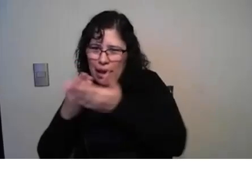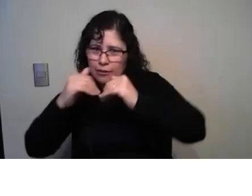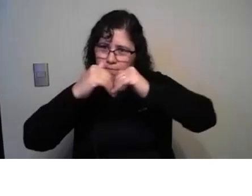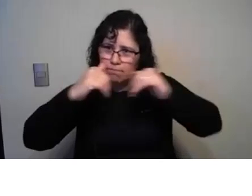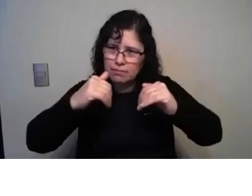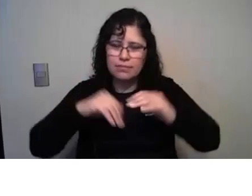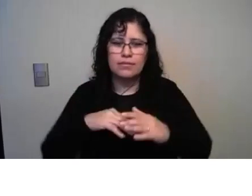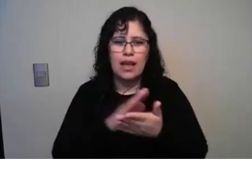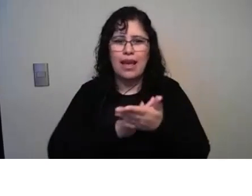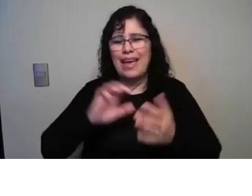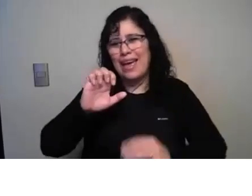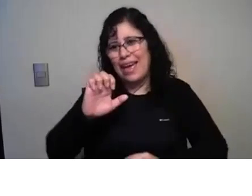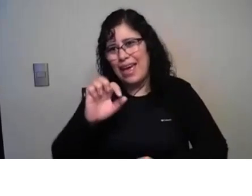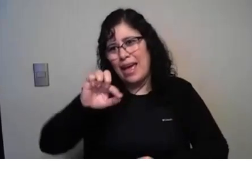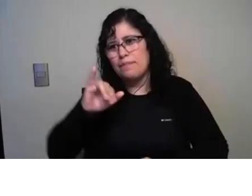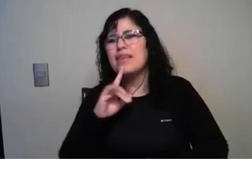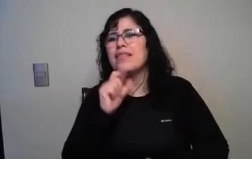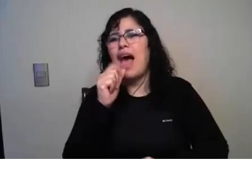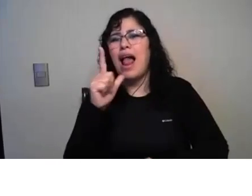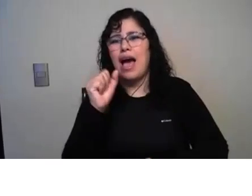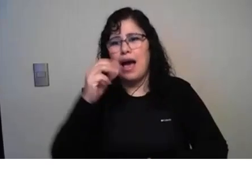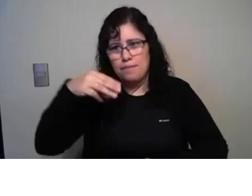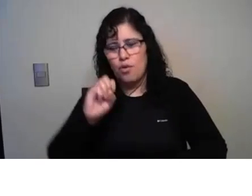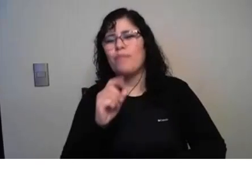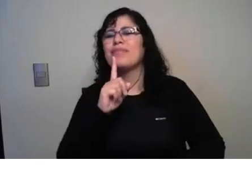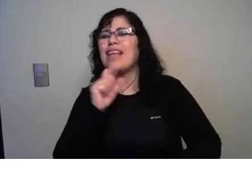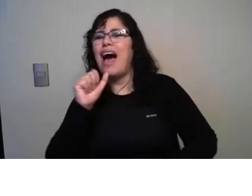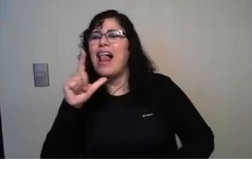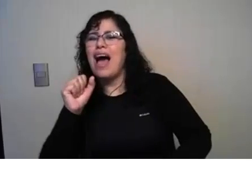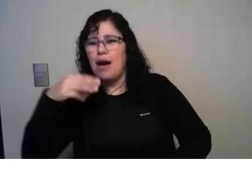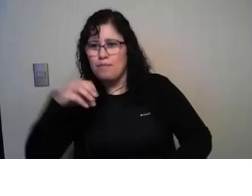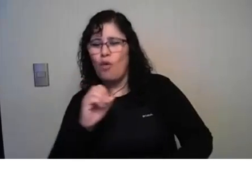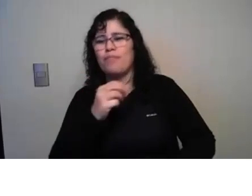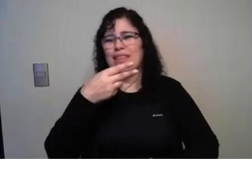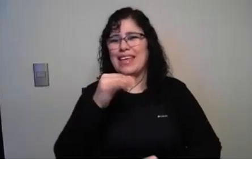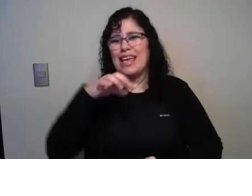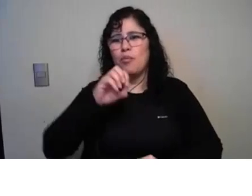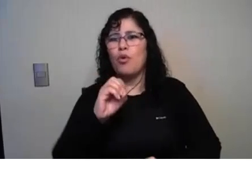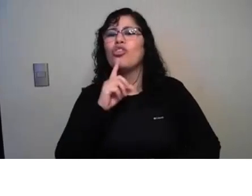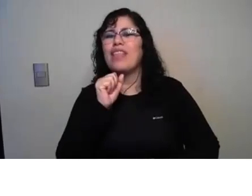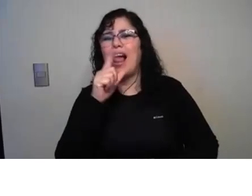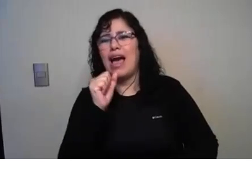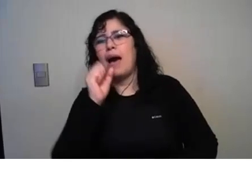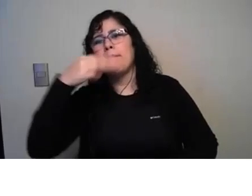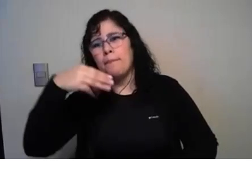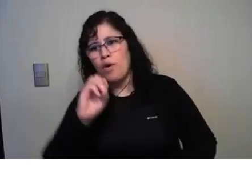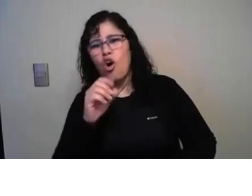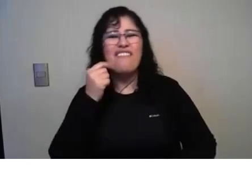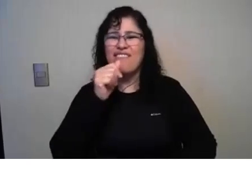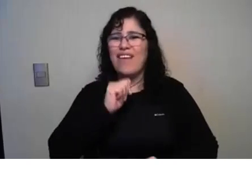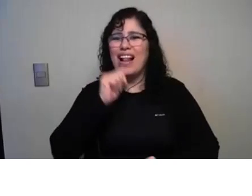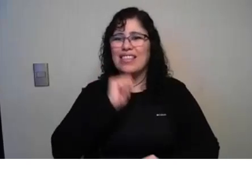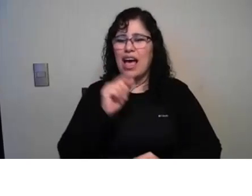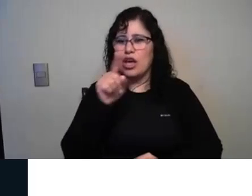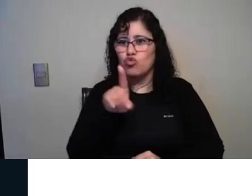llama epitálamo, un sector se llama tálamo, otro hipotálamo, y aquí falta uno que es el subtálamo. ¿Ya?